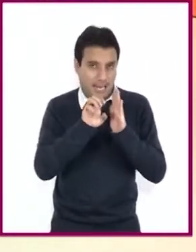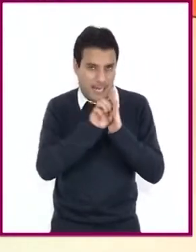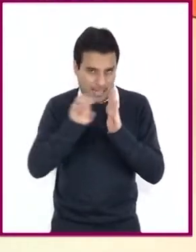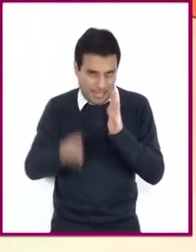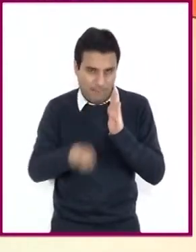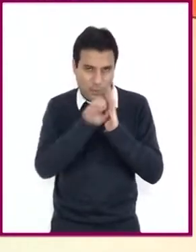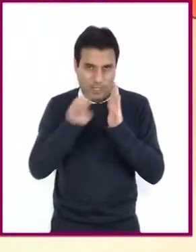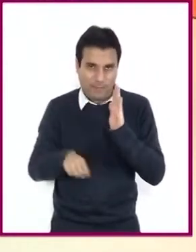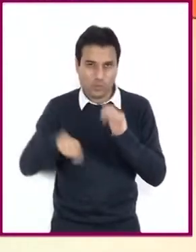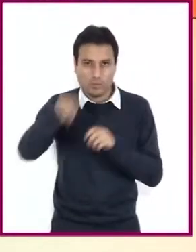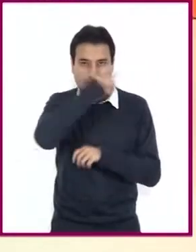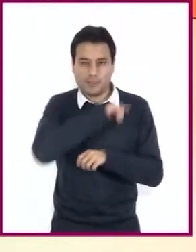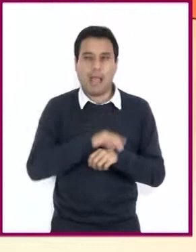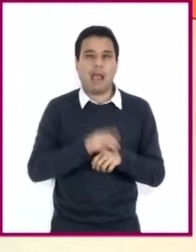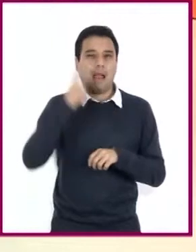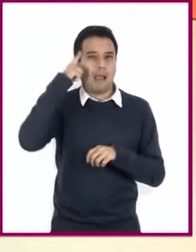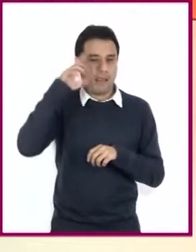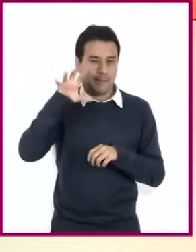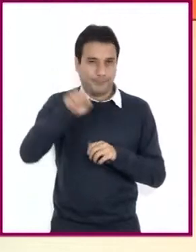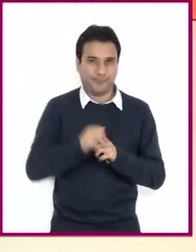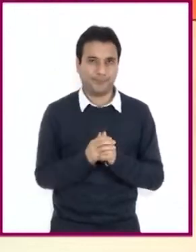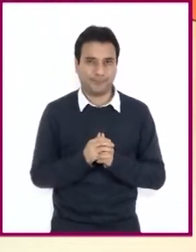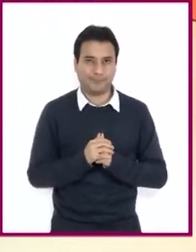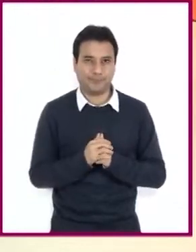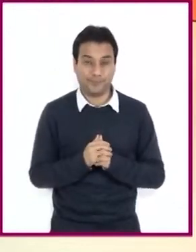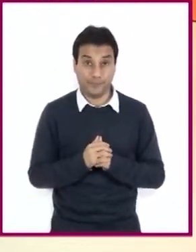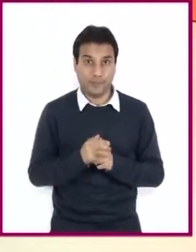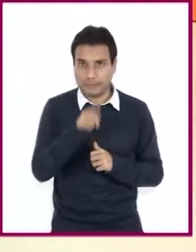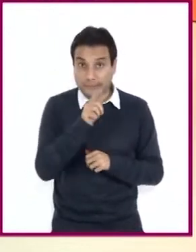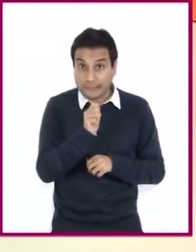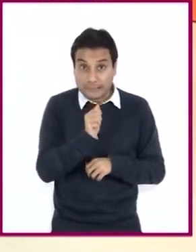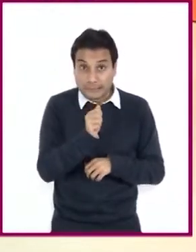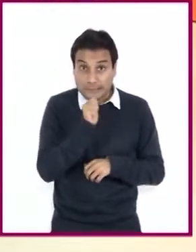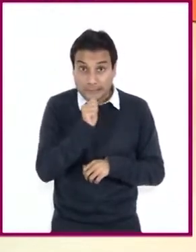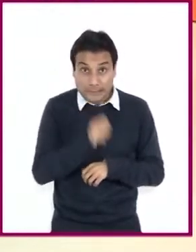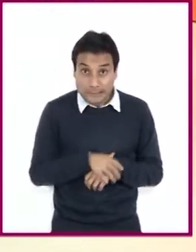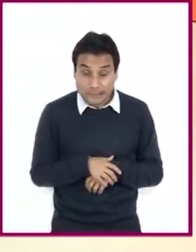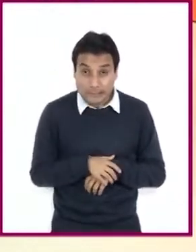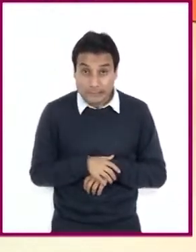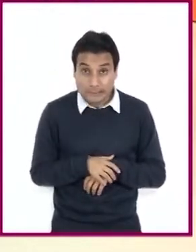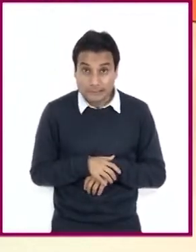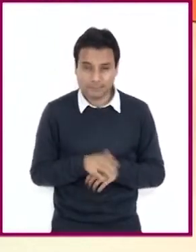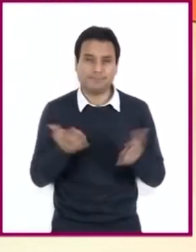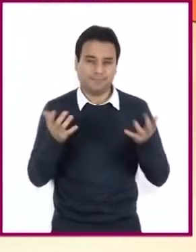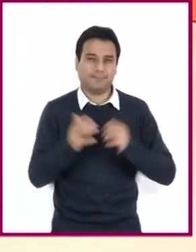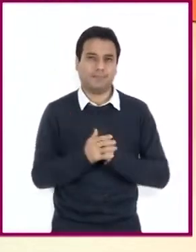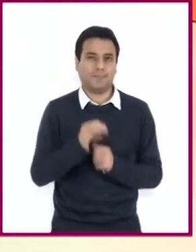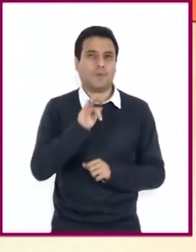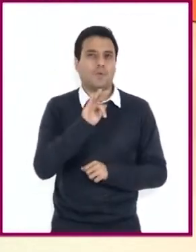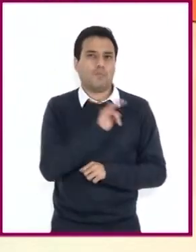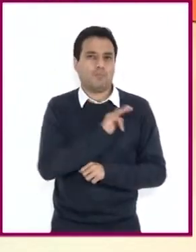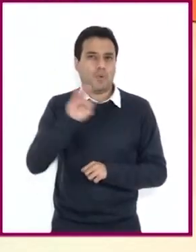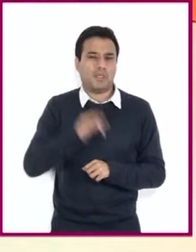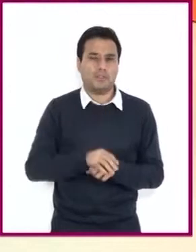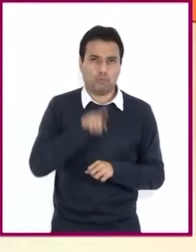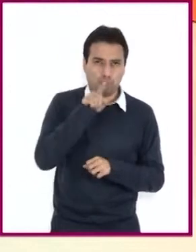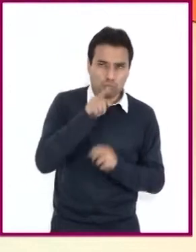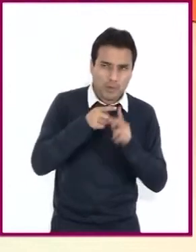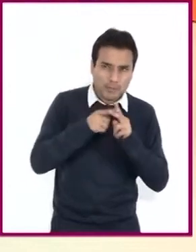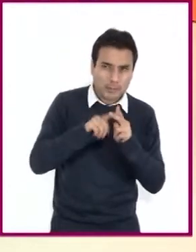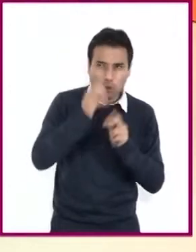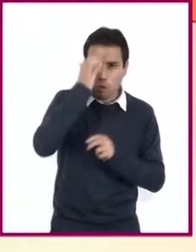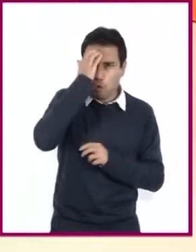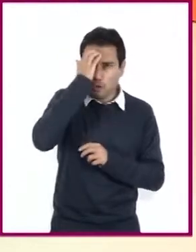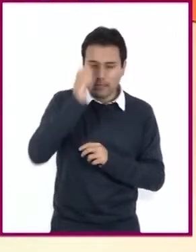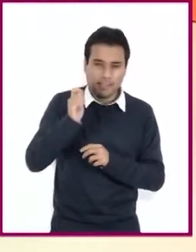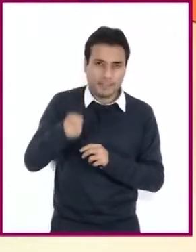para que refresquen su memoria y en caso de no haber realizado algún experimento, comiencen a familiarizarse con este tipo